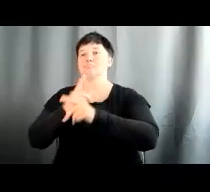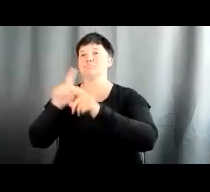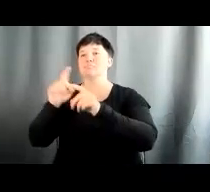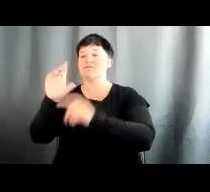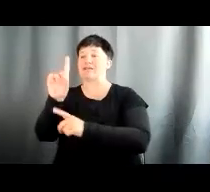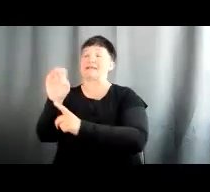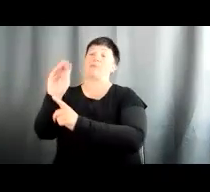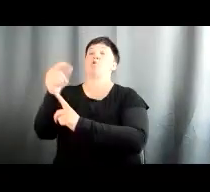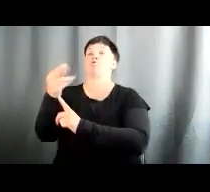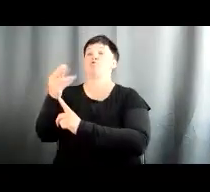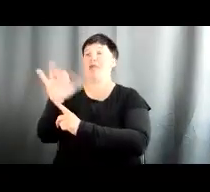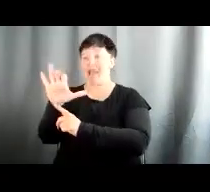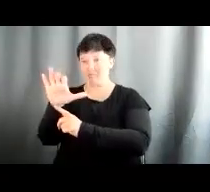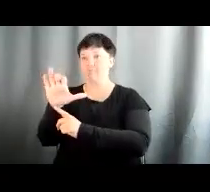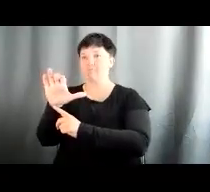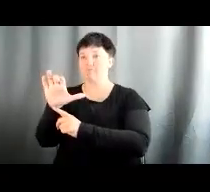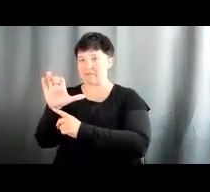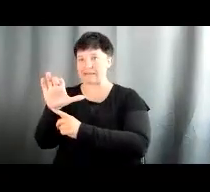el impacto de los apagones